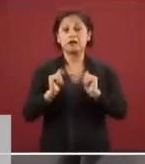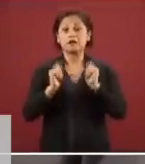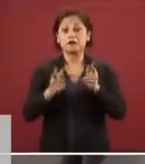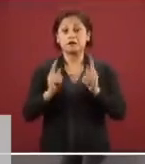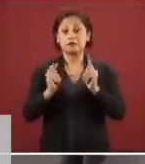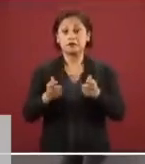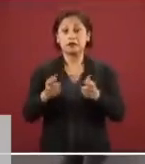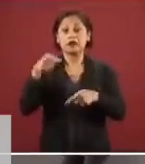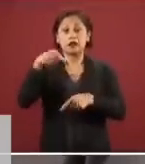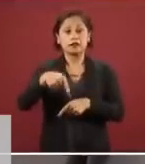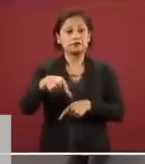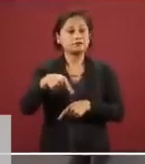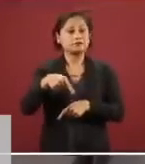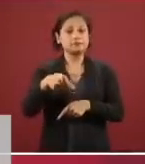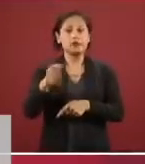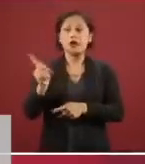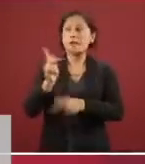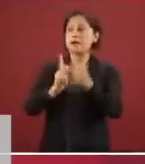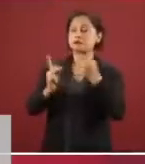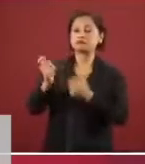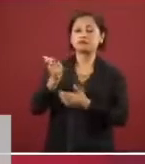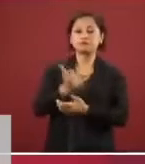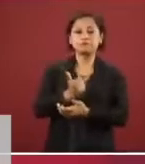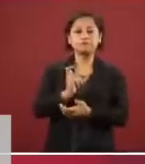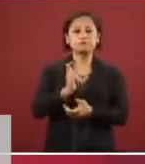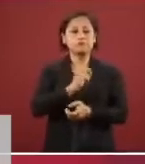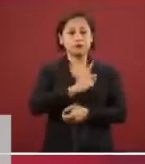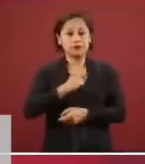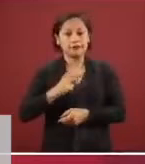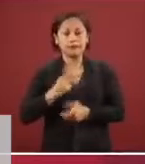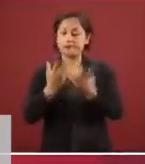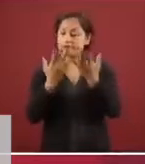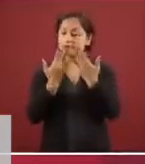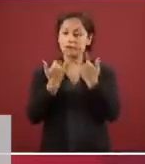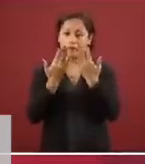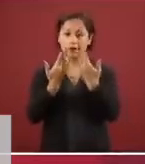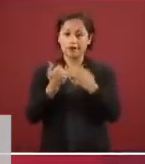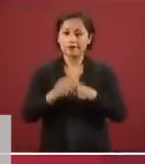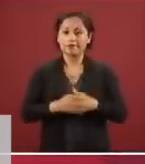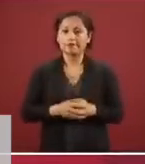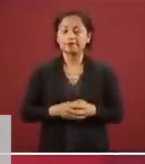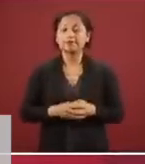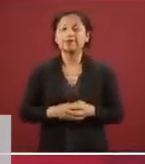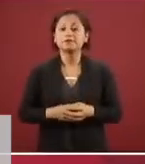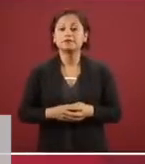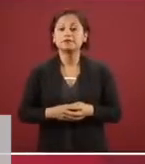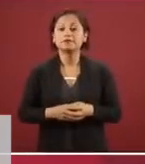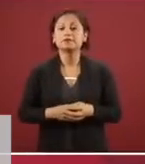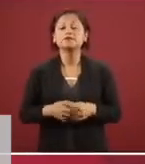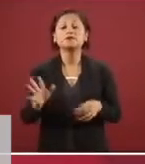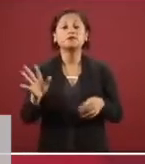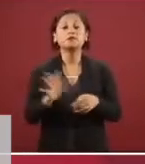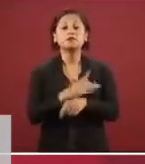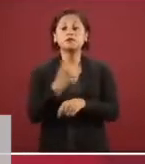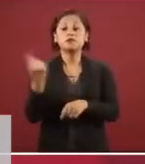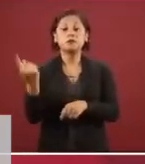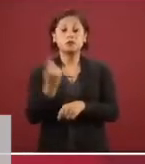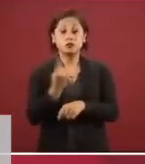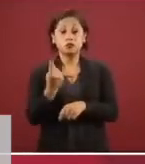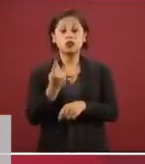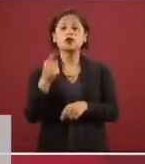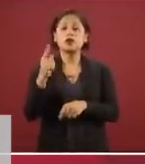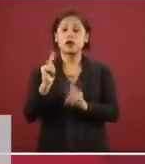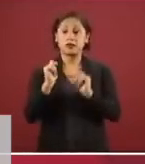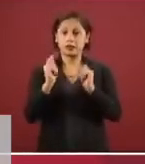gasoductos que derivó en su revisión y en un ahorro de 4,500 millones de dólares. Tomará mucho tiempo ser autosuficientes en gas, por lo que será